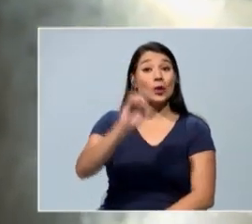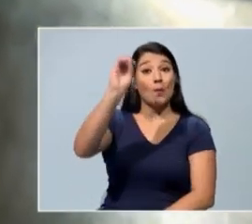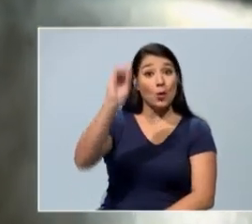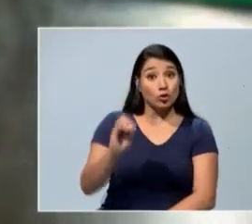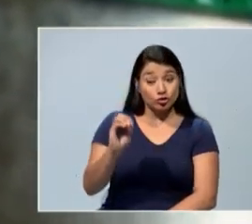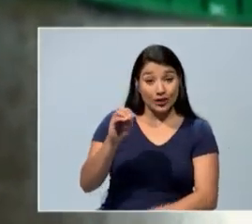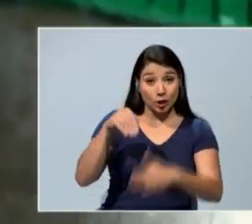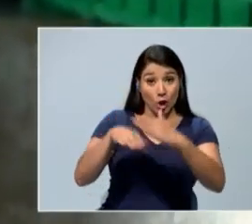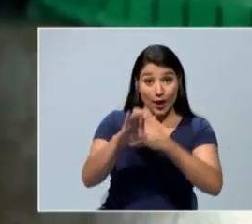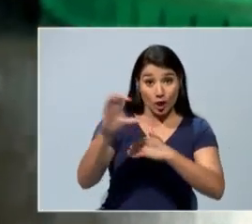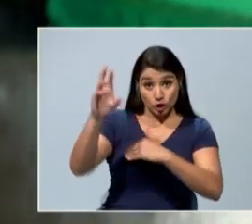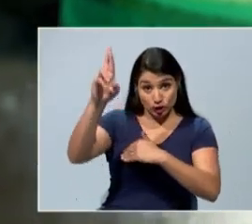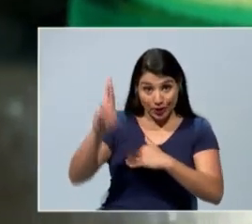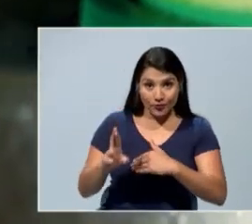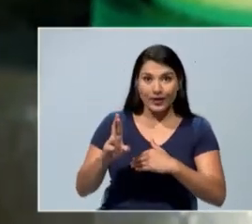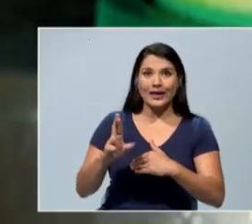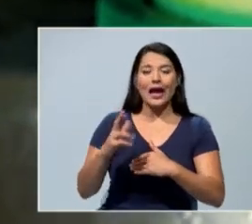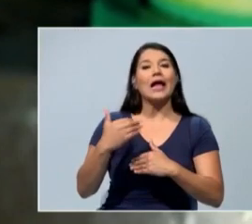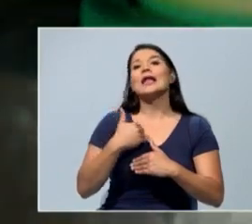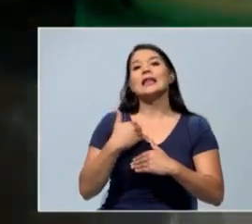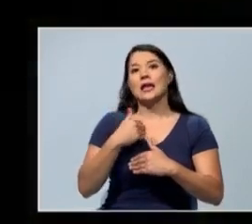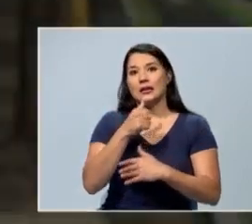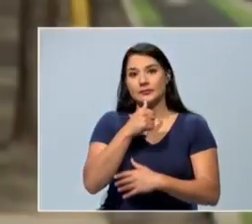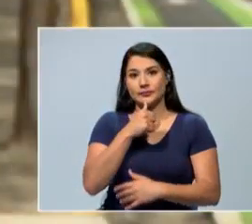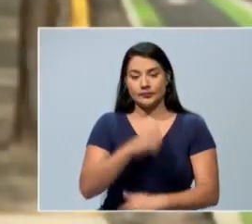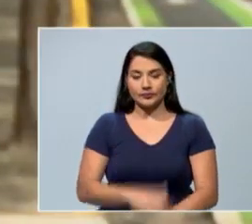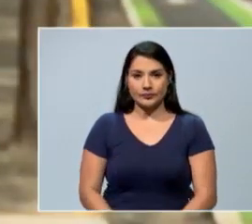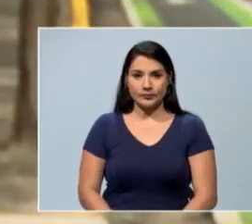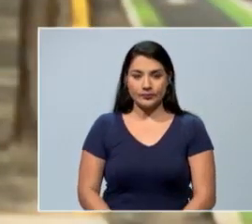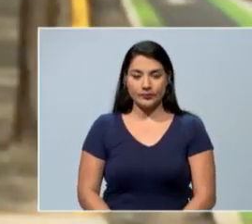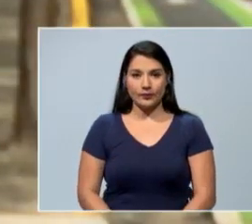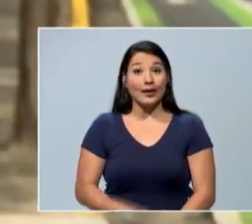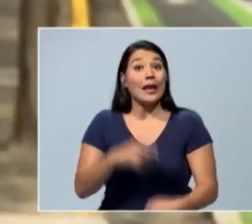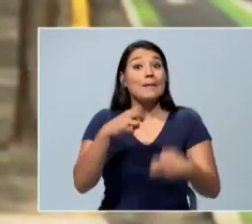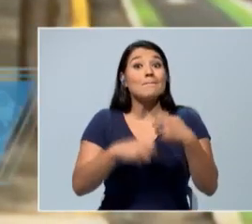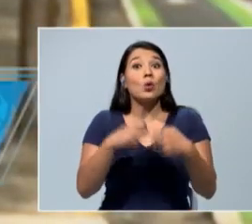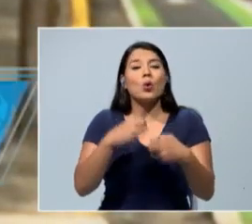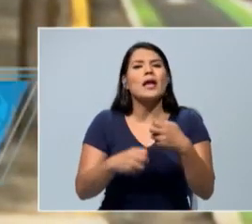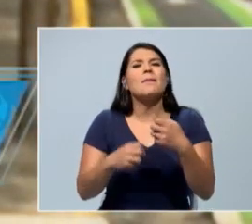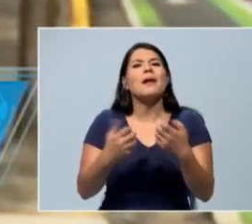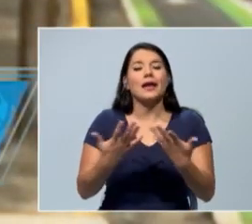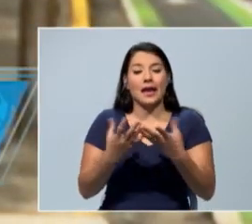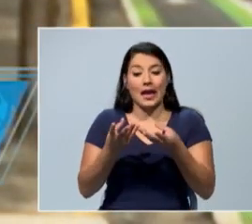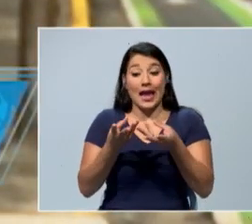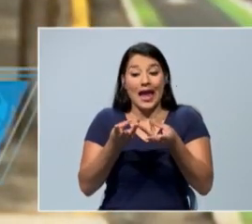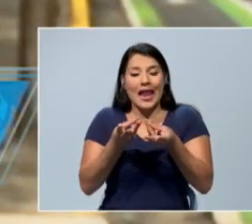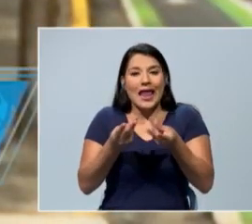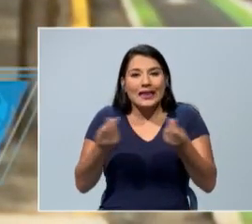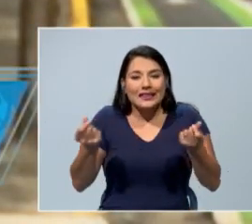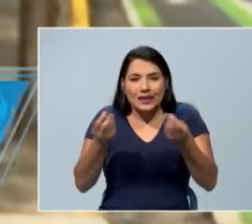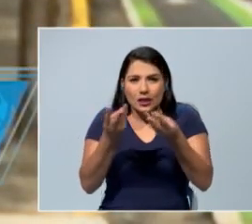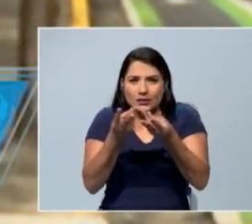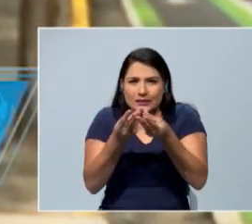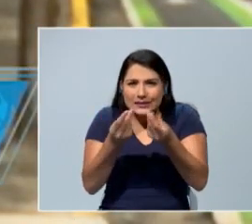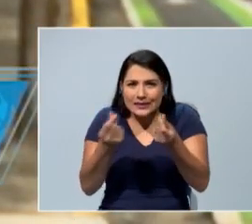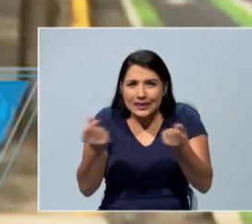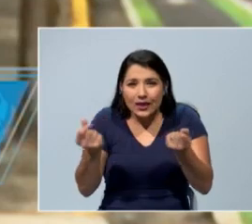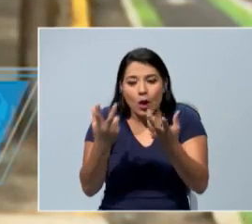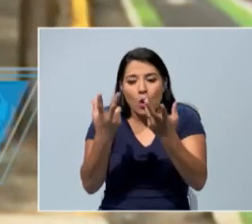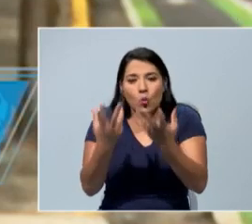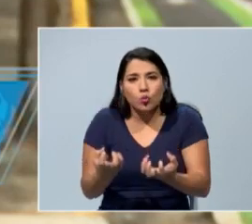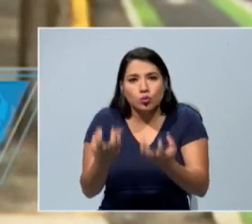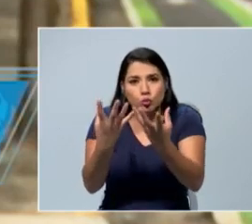área de recarga acuífera. El problema es que el suelo sirve como capa de infiltración y, como les